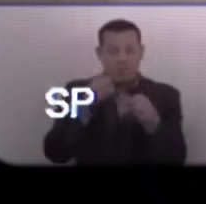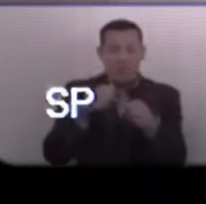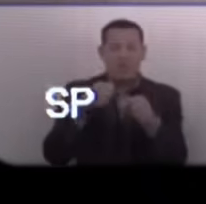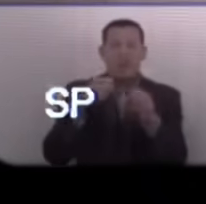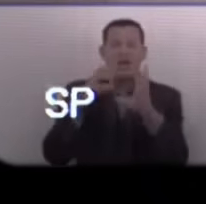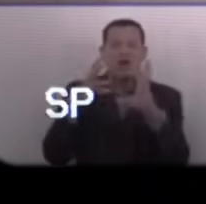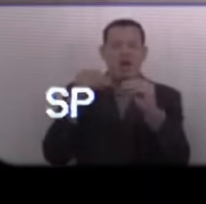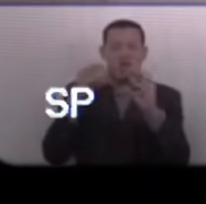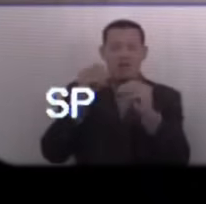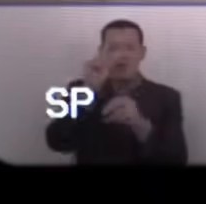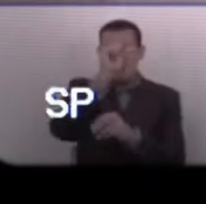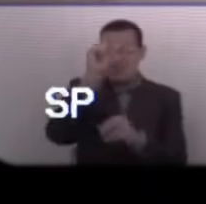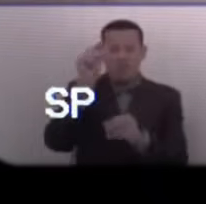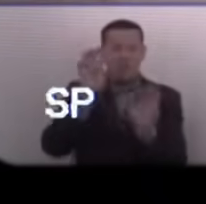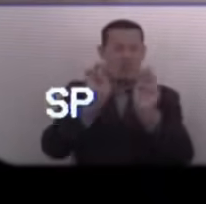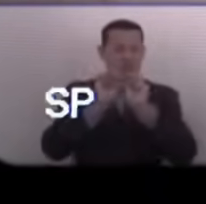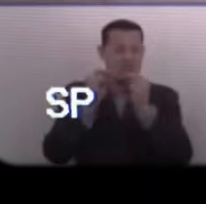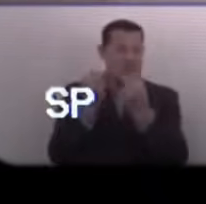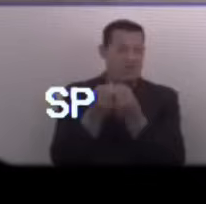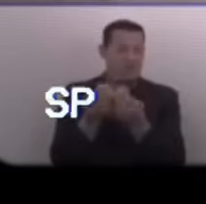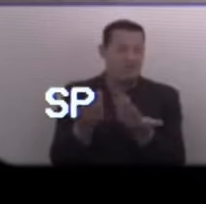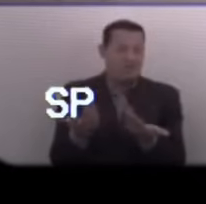terroristas?